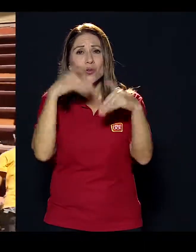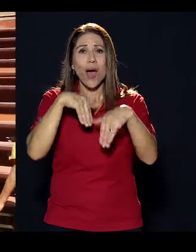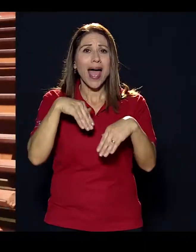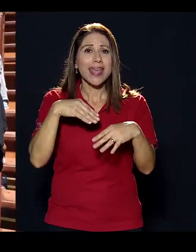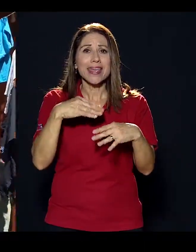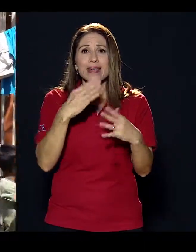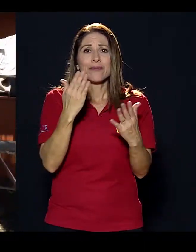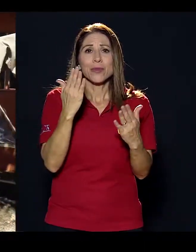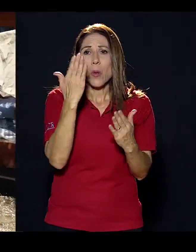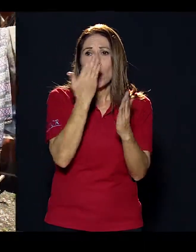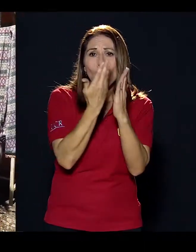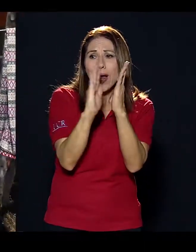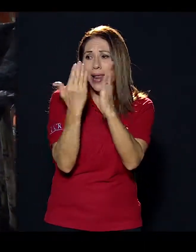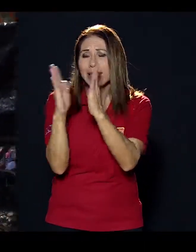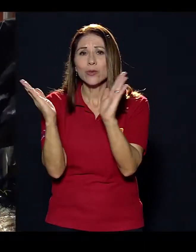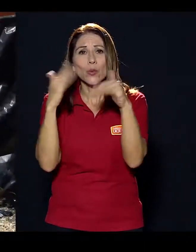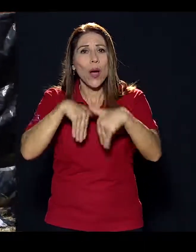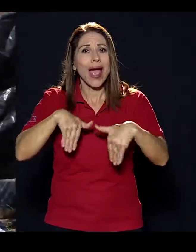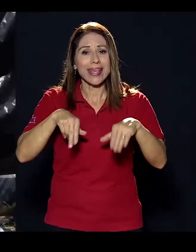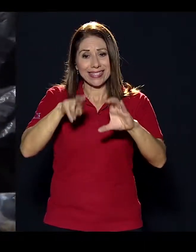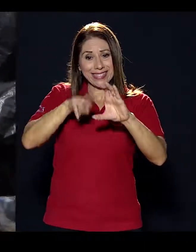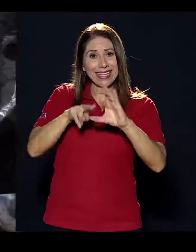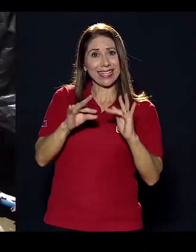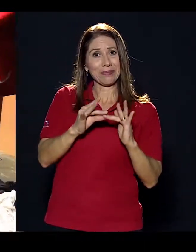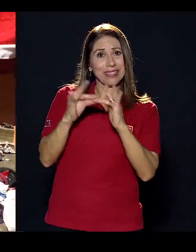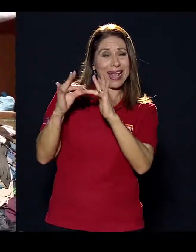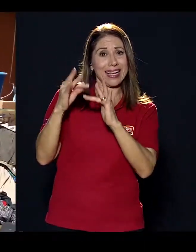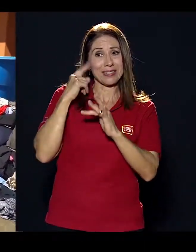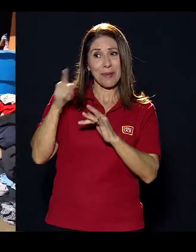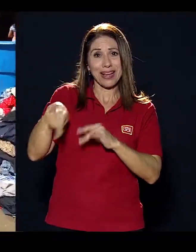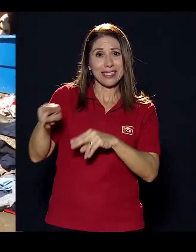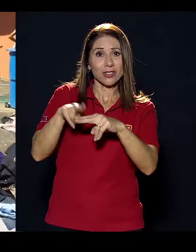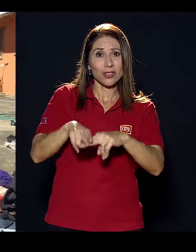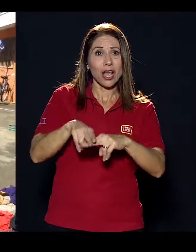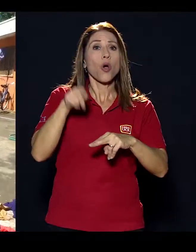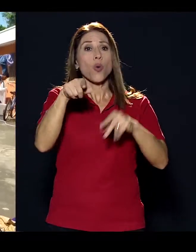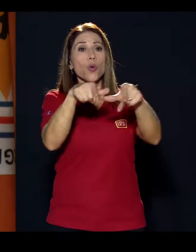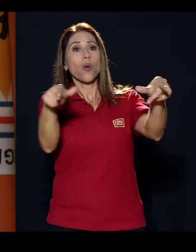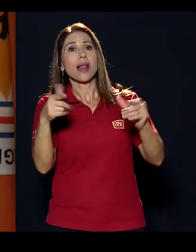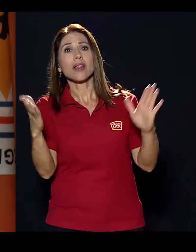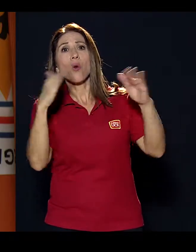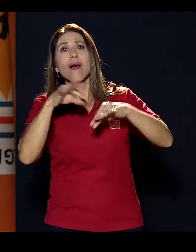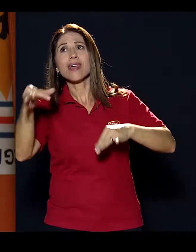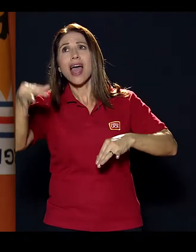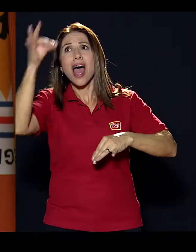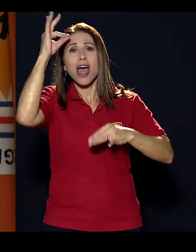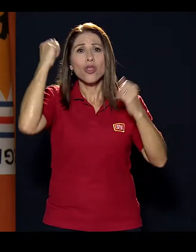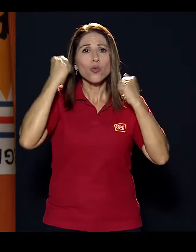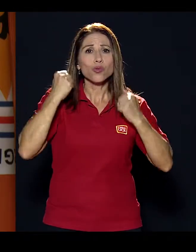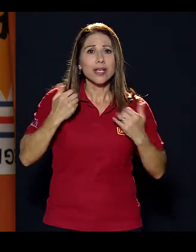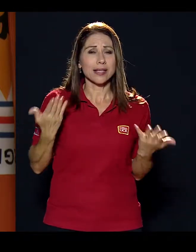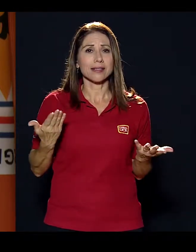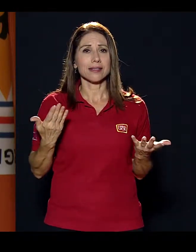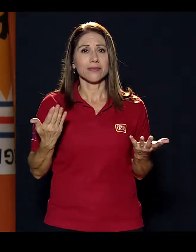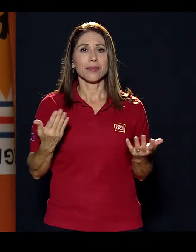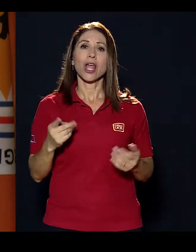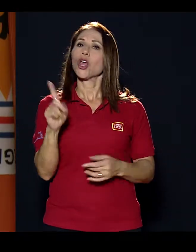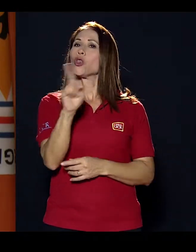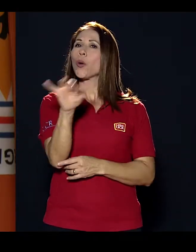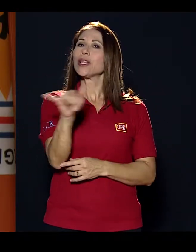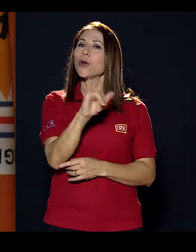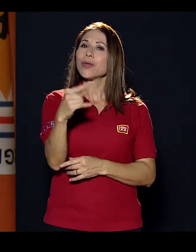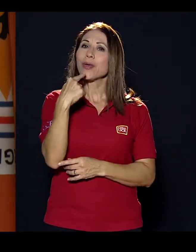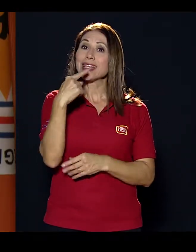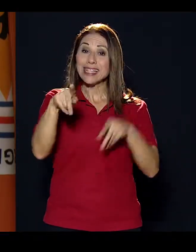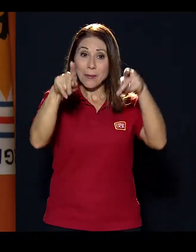las duchas, nos encontramos un albergue donde no había duchas. No es lo mismo decir a una persona con todas